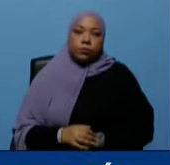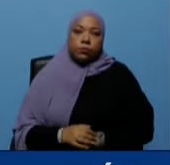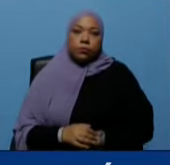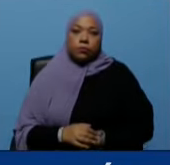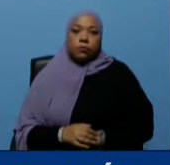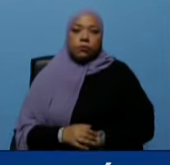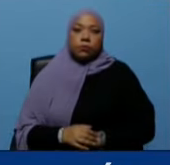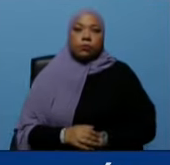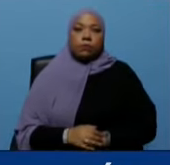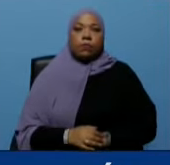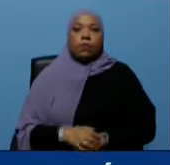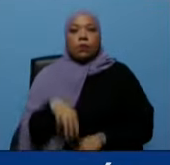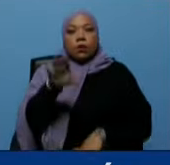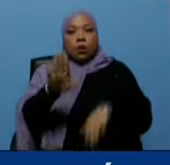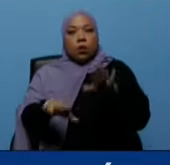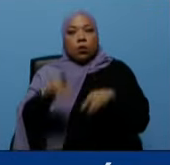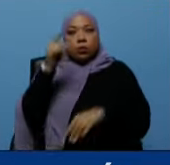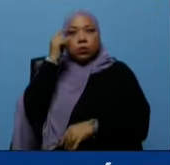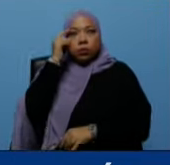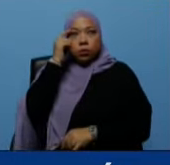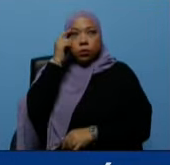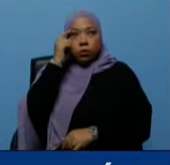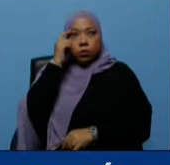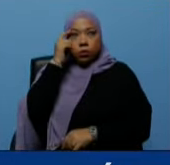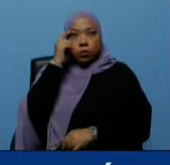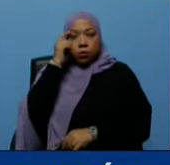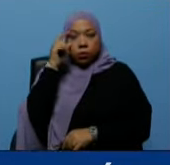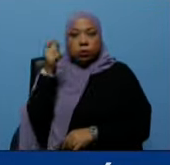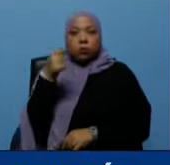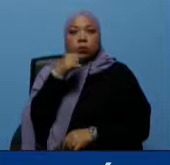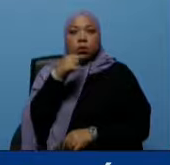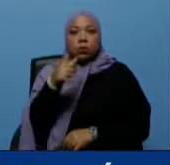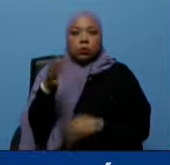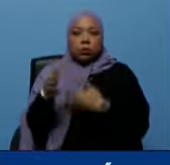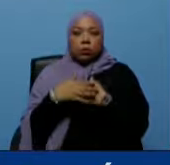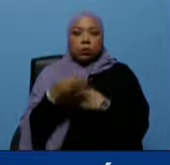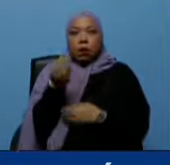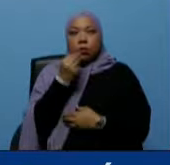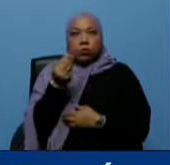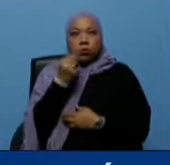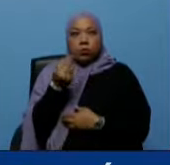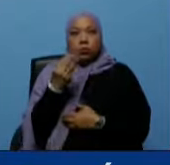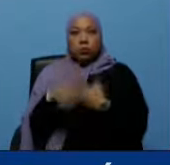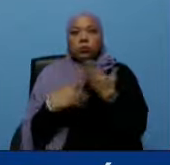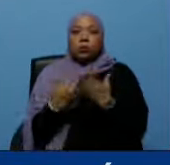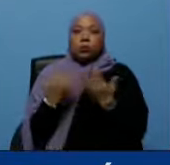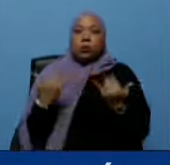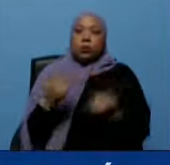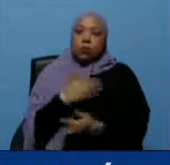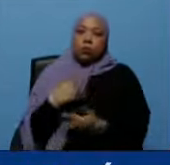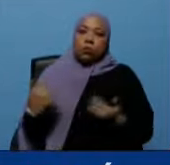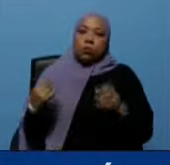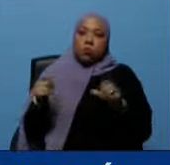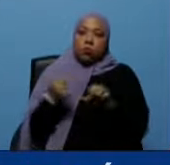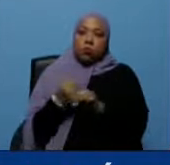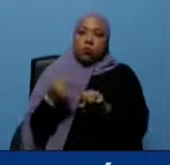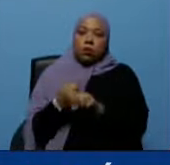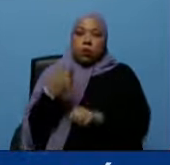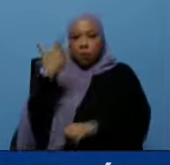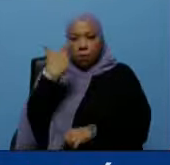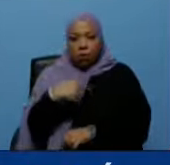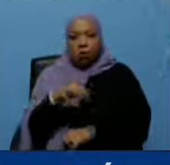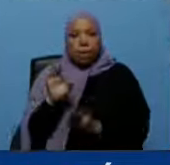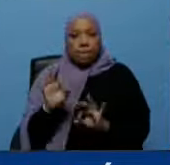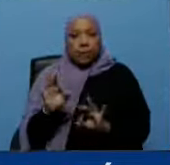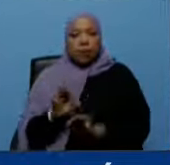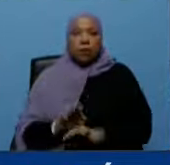Les ganamos. Y en 15 días estoy allá reinaugurando el almacén central de alimentos de los CLAP. Quiero ir a inaugurarlo yo personalmente.